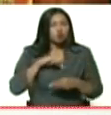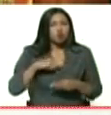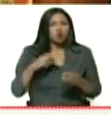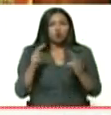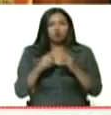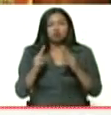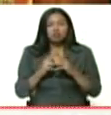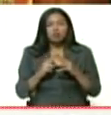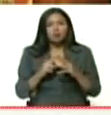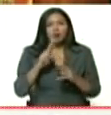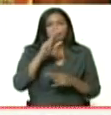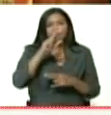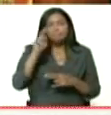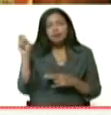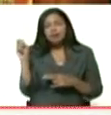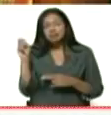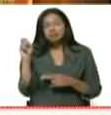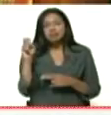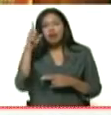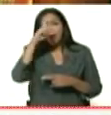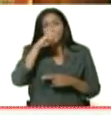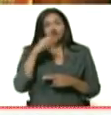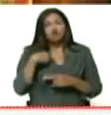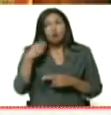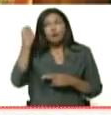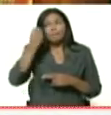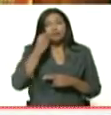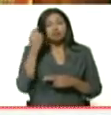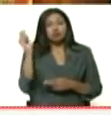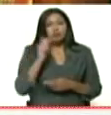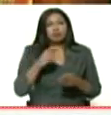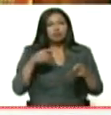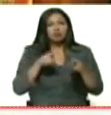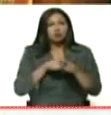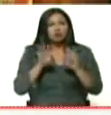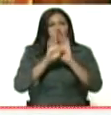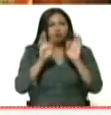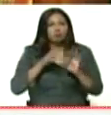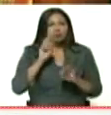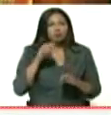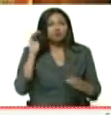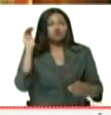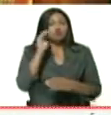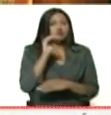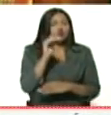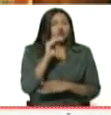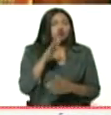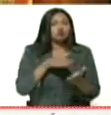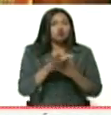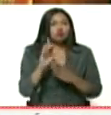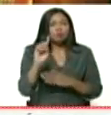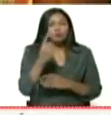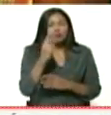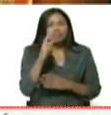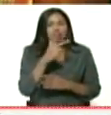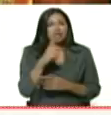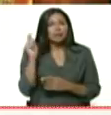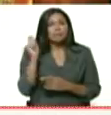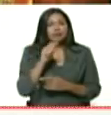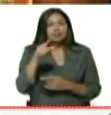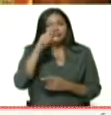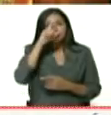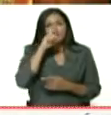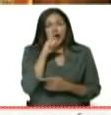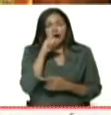años. Y creo que en los meses futuro, sobre todo en el primer trimestre de ahora, de este año que